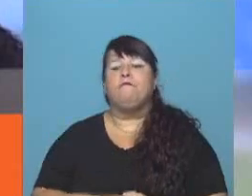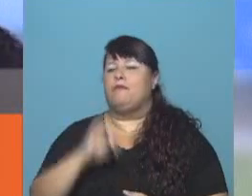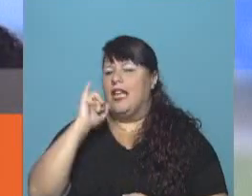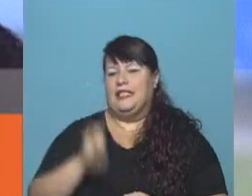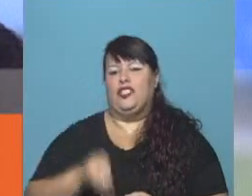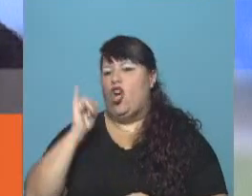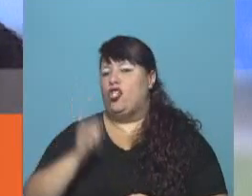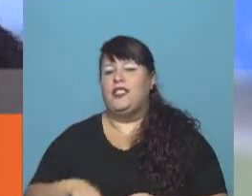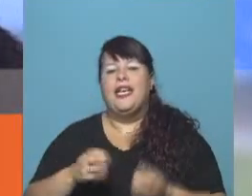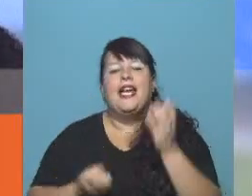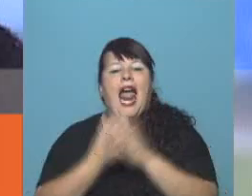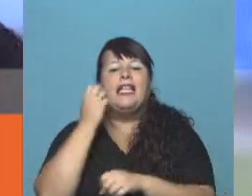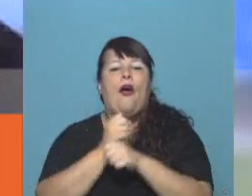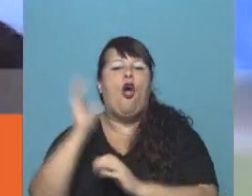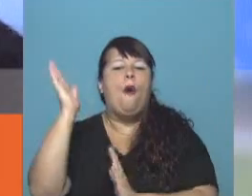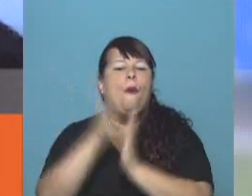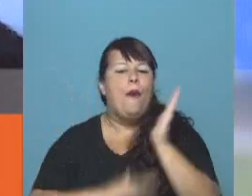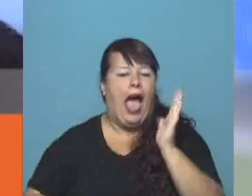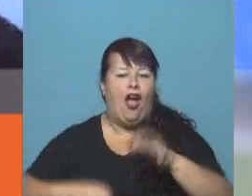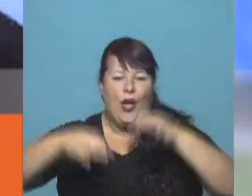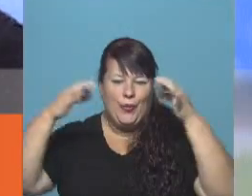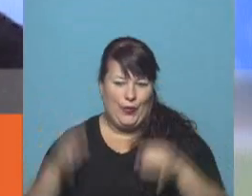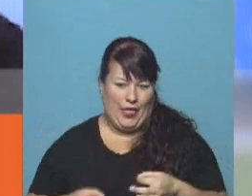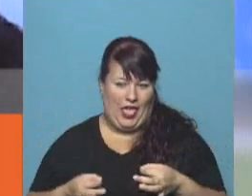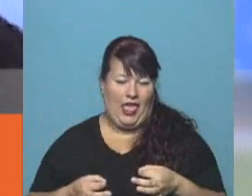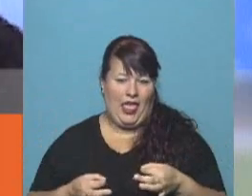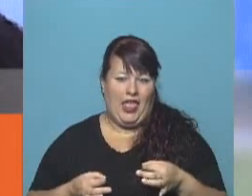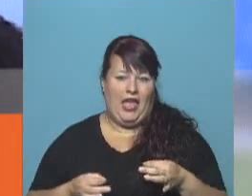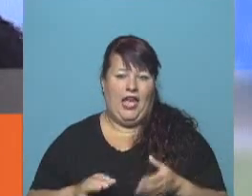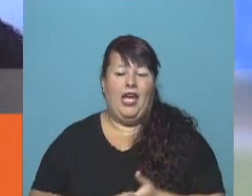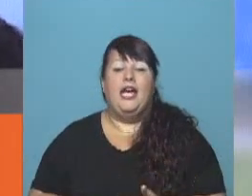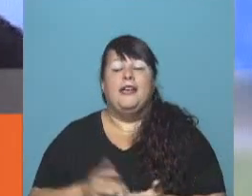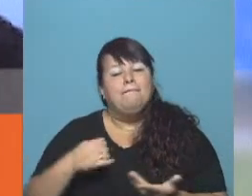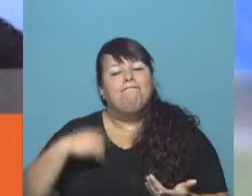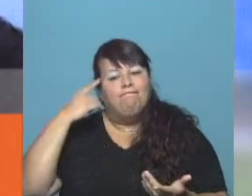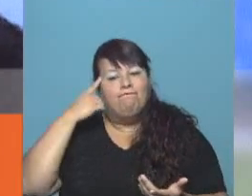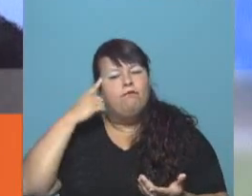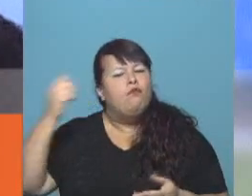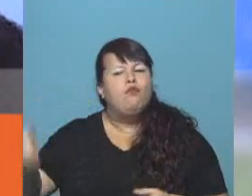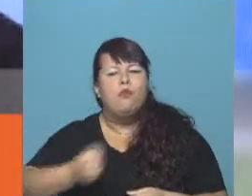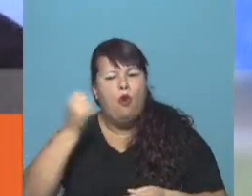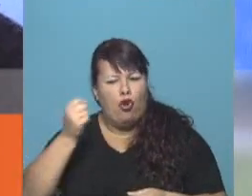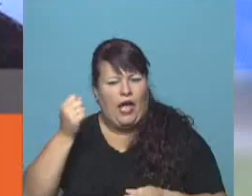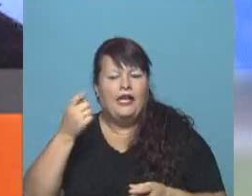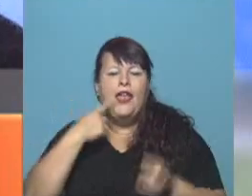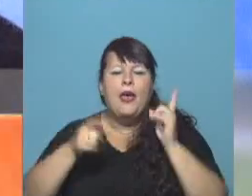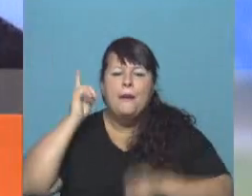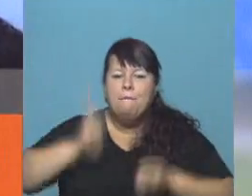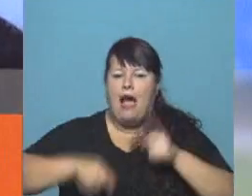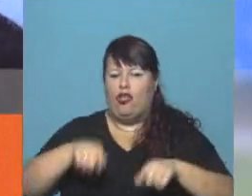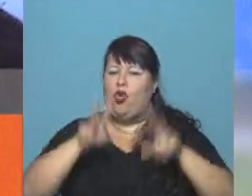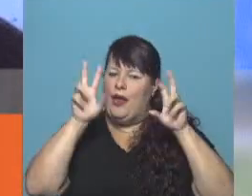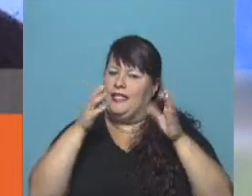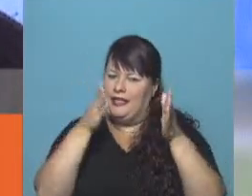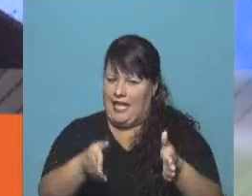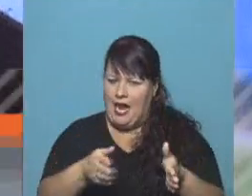indispensable crear empleo formal, empleo decente. Y me parece que es fundamental que se tomen medidas en esa